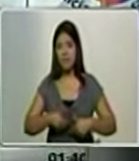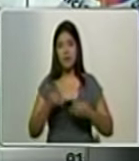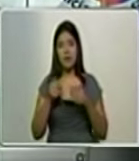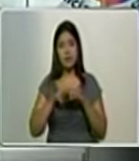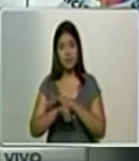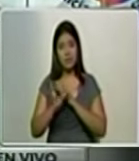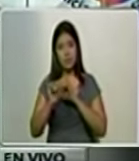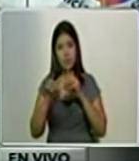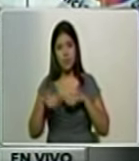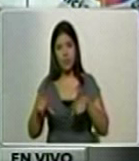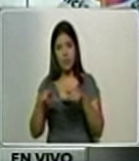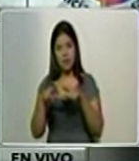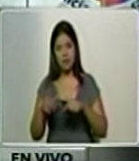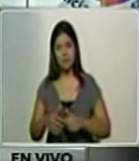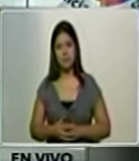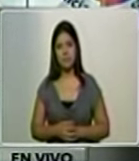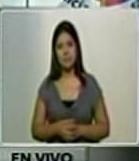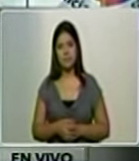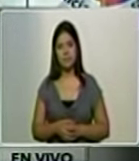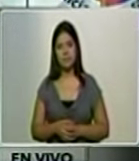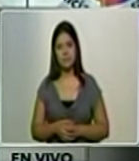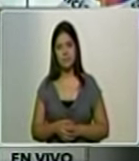áreas, ¿verdad?